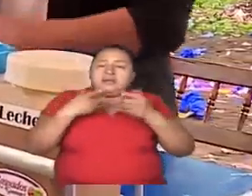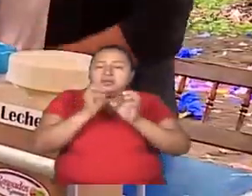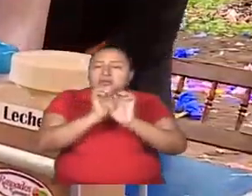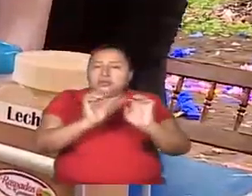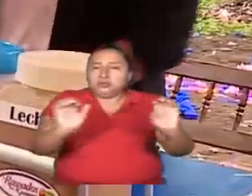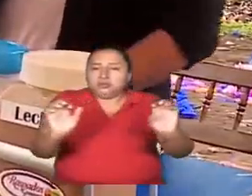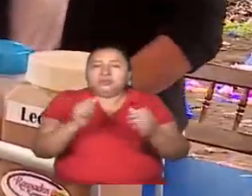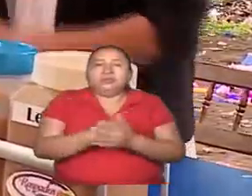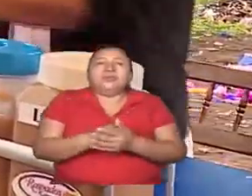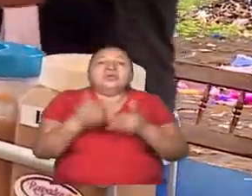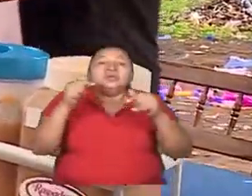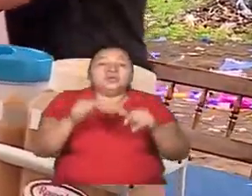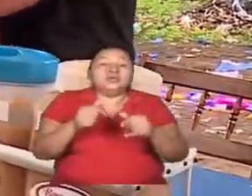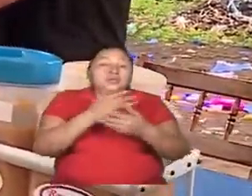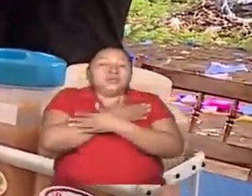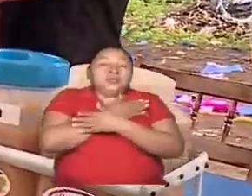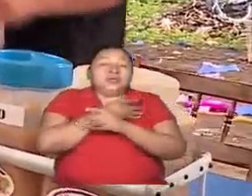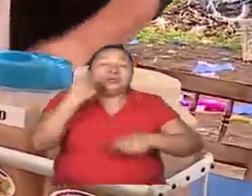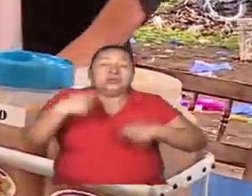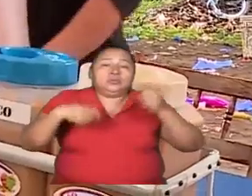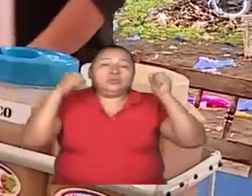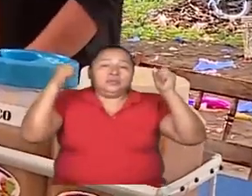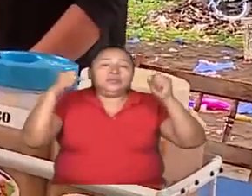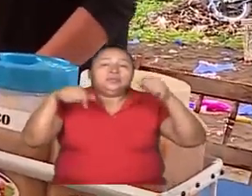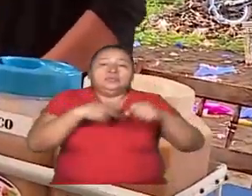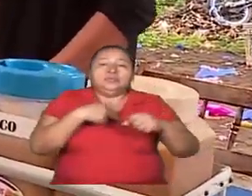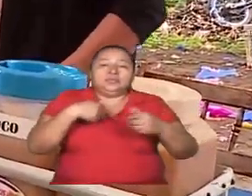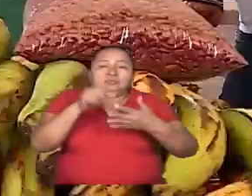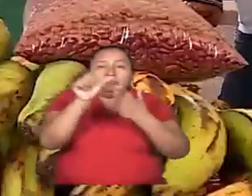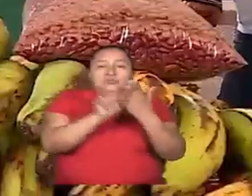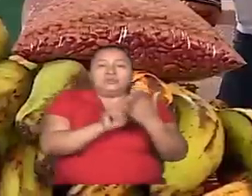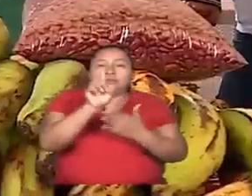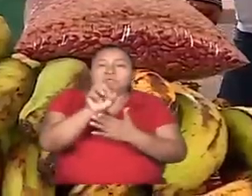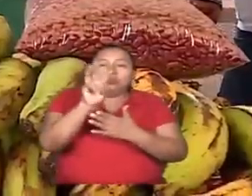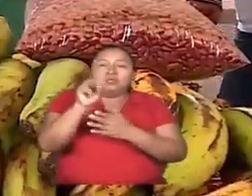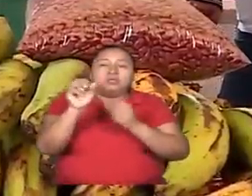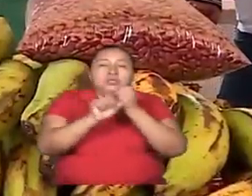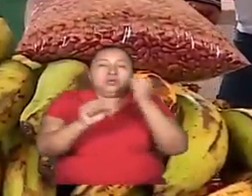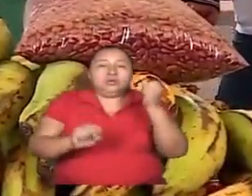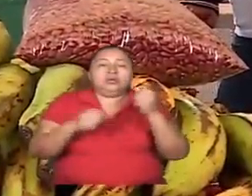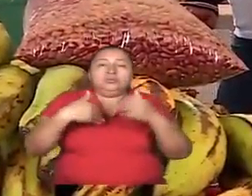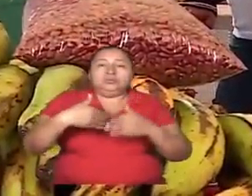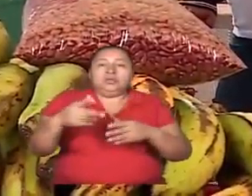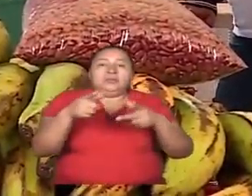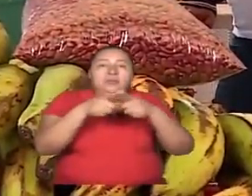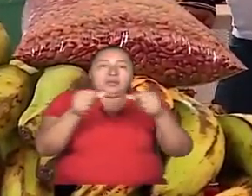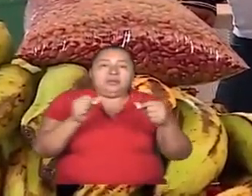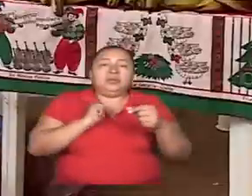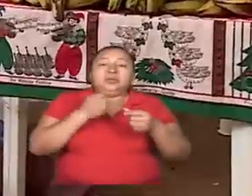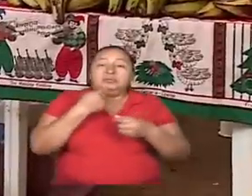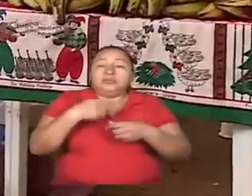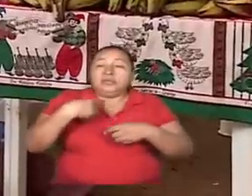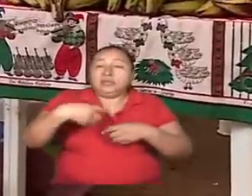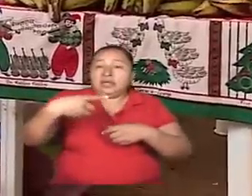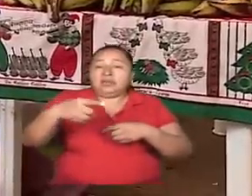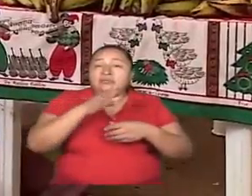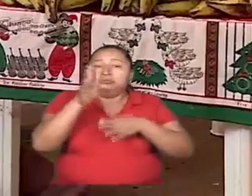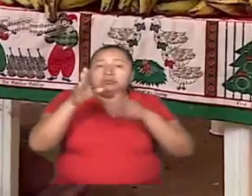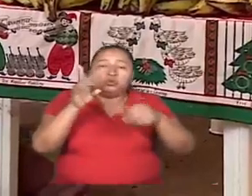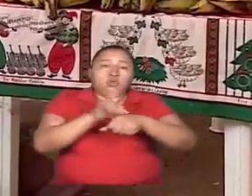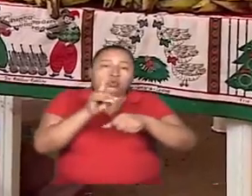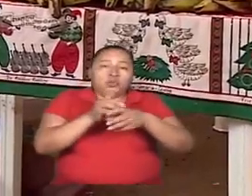más pequeños. En saludo a Septiembre Victorioso, se agendaron 130 jornadas médicas en la capital, donde diariamente